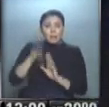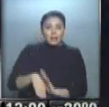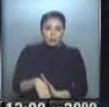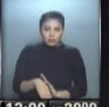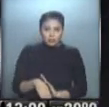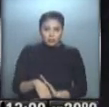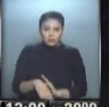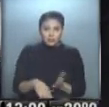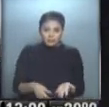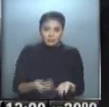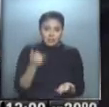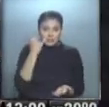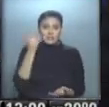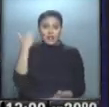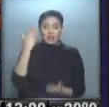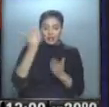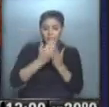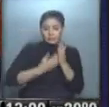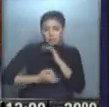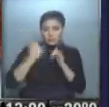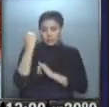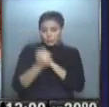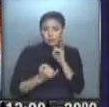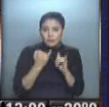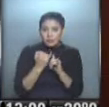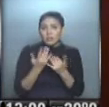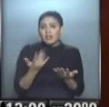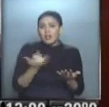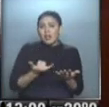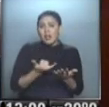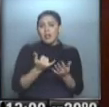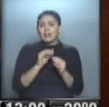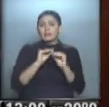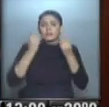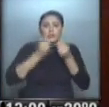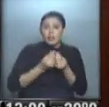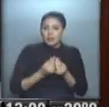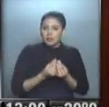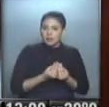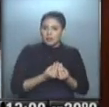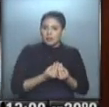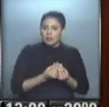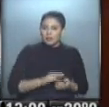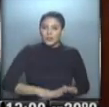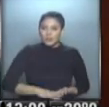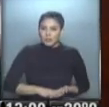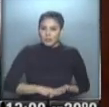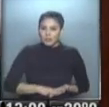Esto está contestado en la pericia, en el cual existe un estado de resultados que elaborado en función